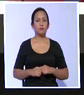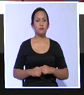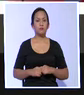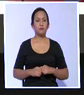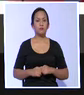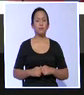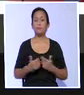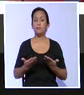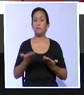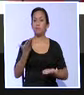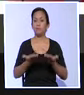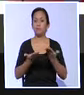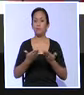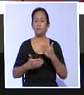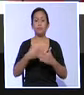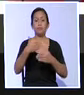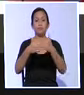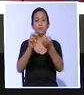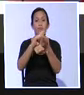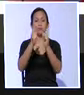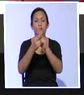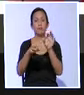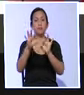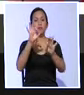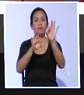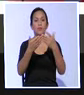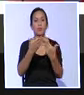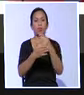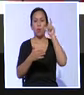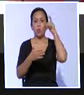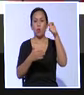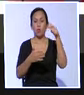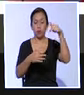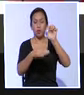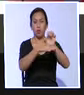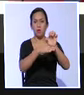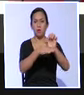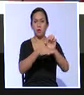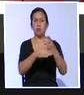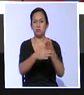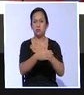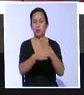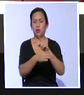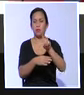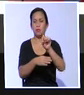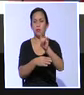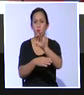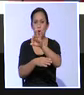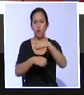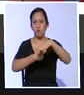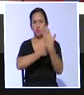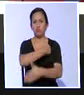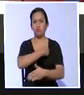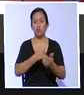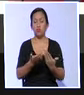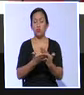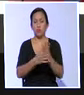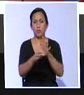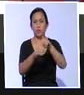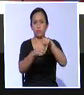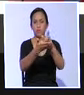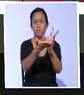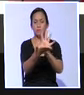posibles reformas al proceso de selección del nuevo contralor general del estado tras la censura de carlos pólit se han sugerido al interior de la